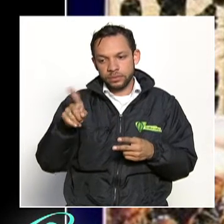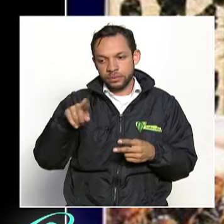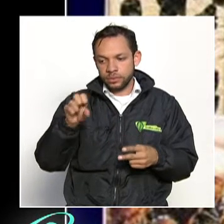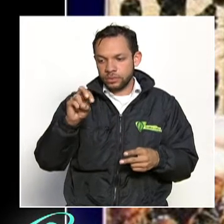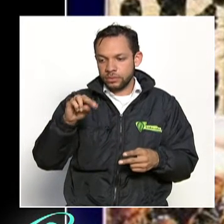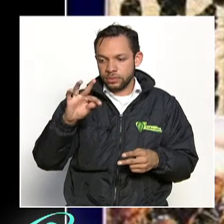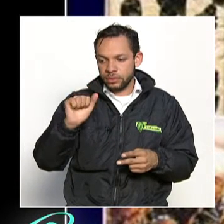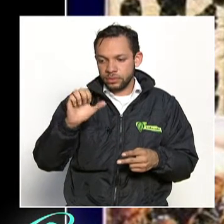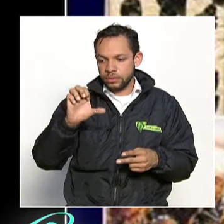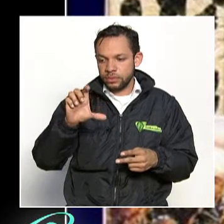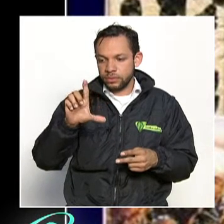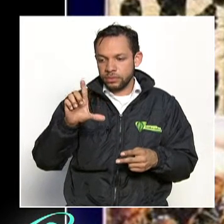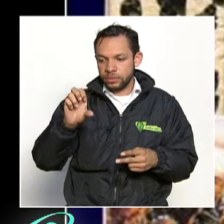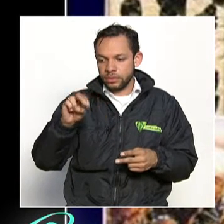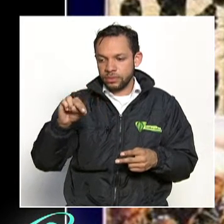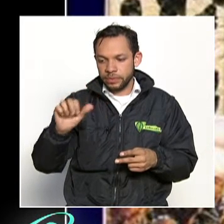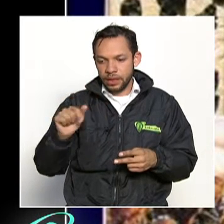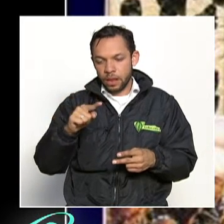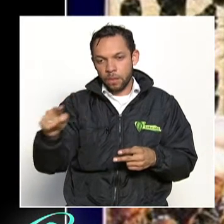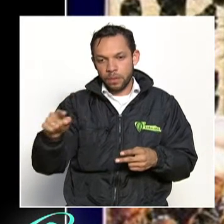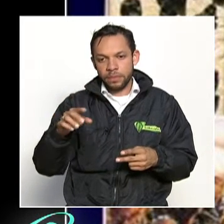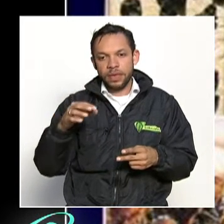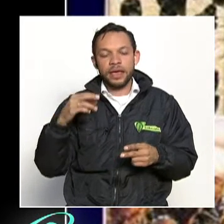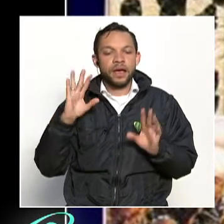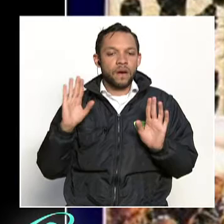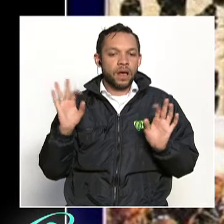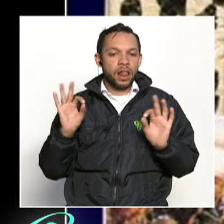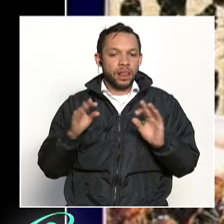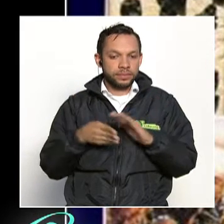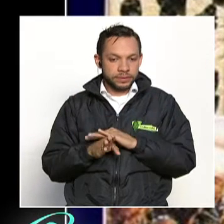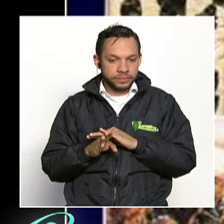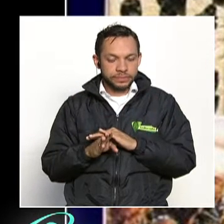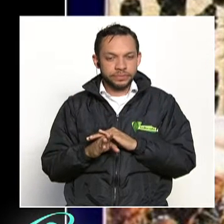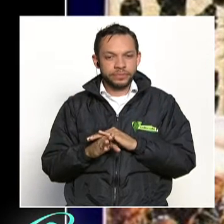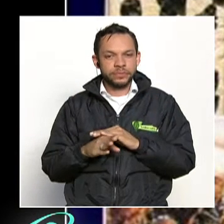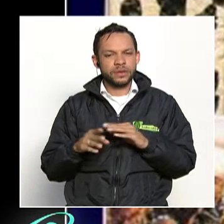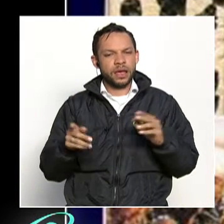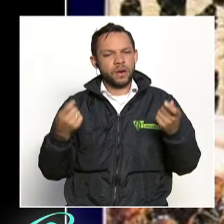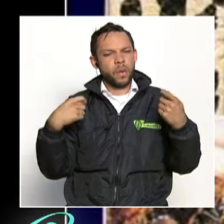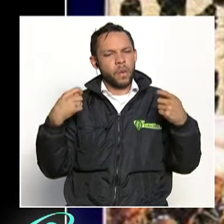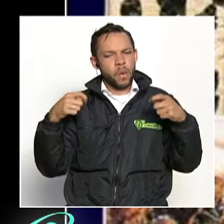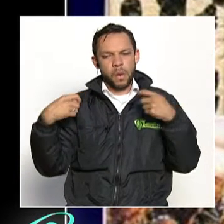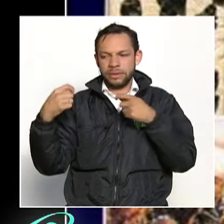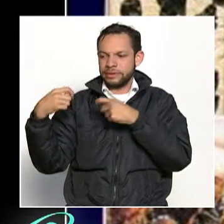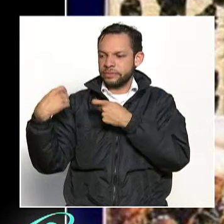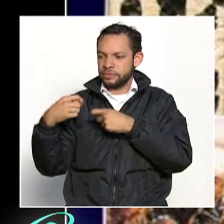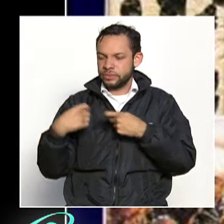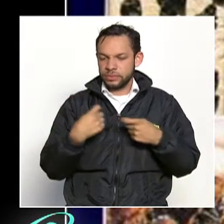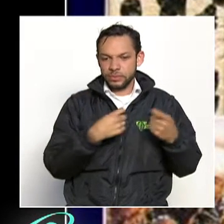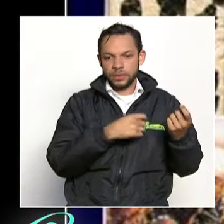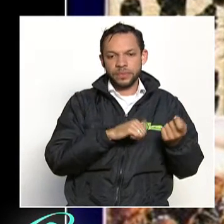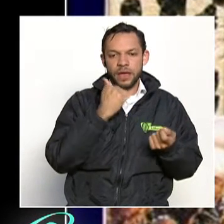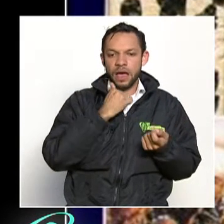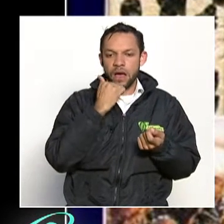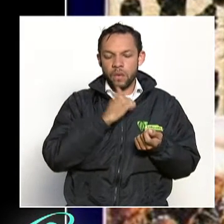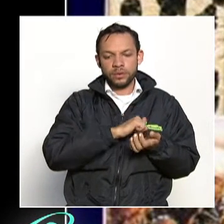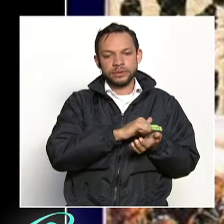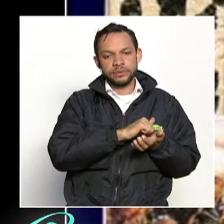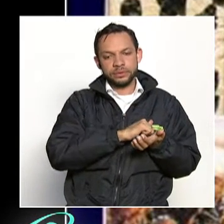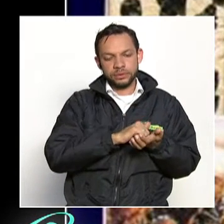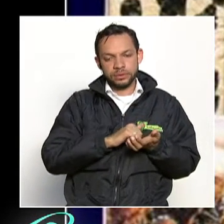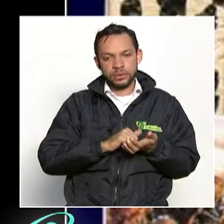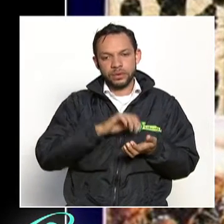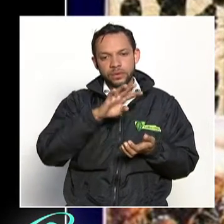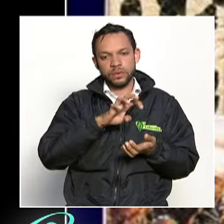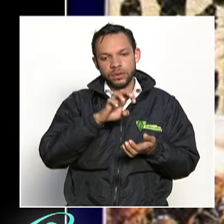Entonces, acabar con la microbiota, eso es imposible. Uno ve publicidad en la televisión que dice que este jabón acaba con el